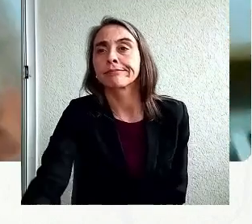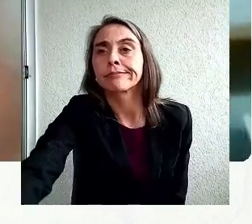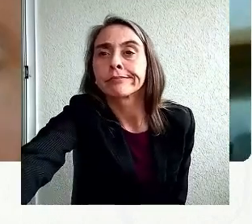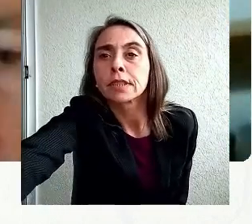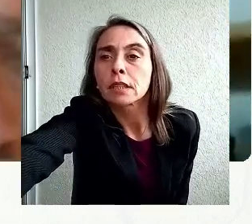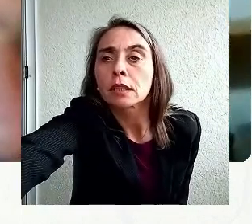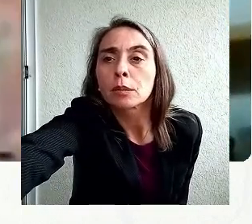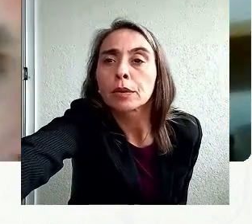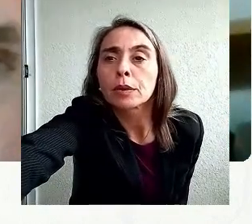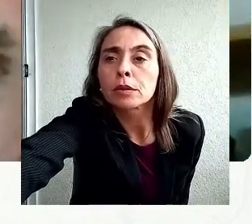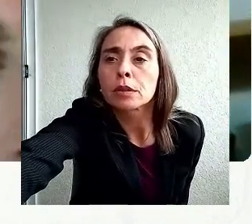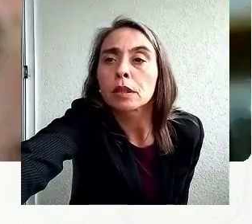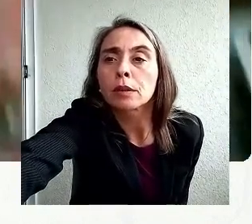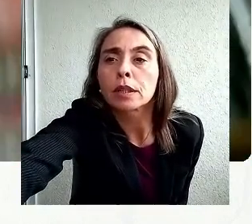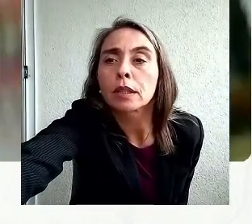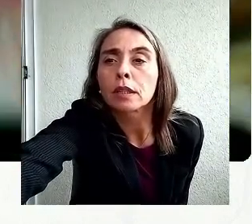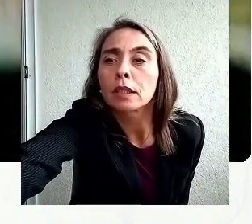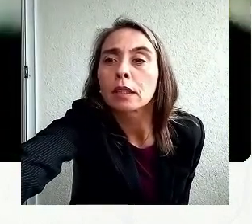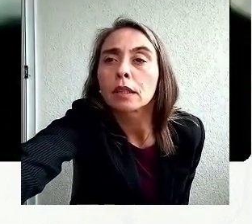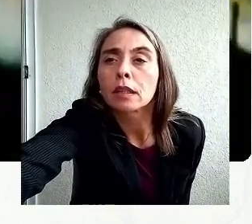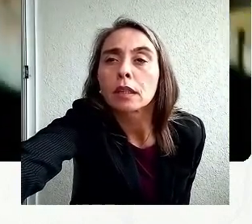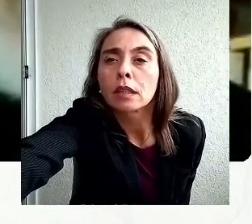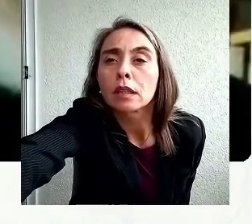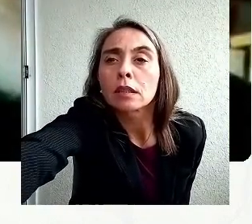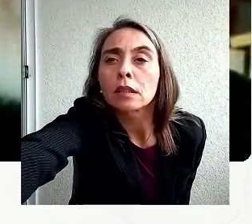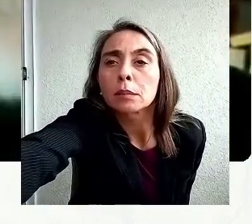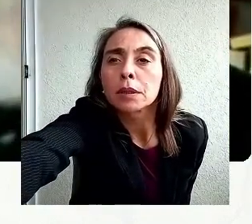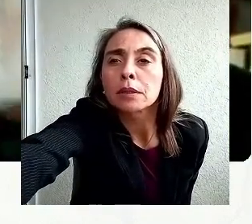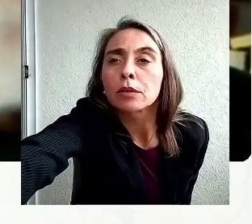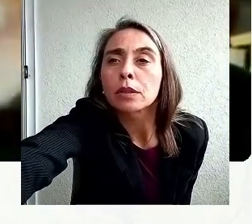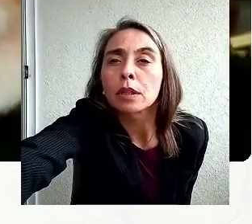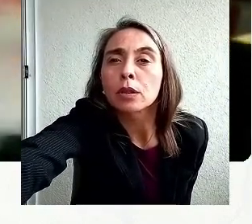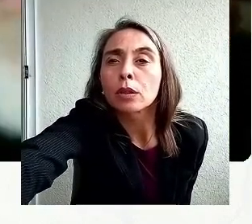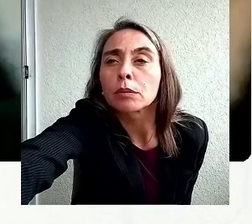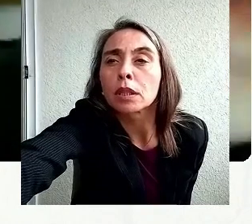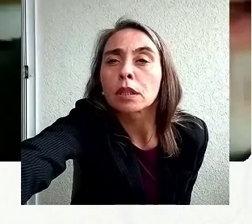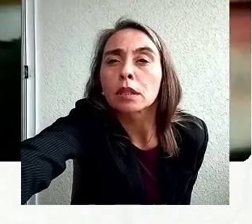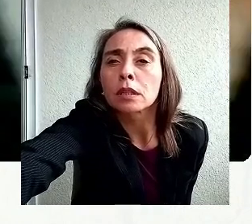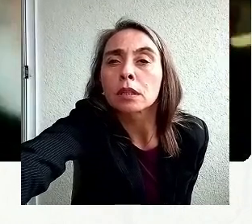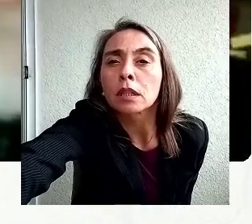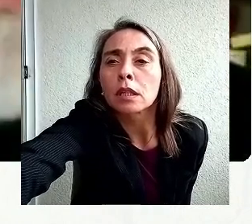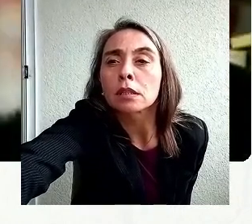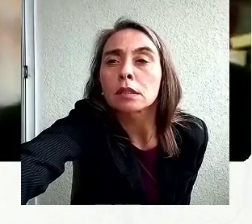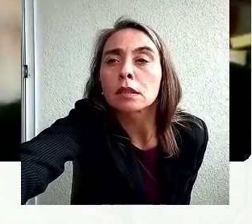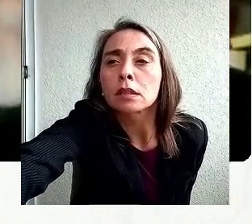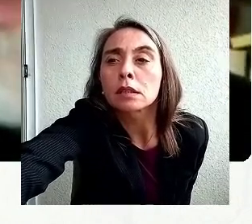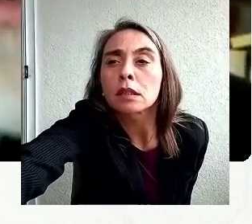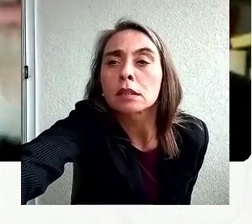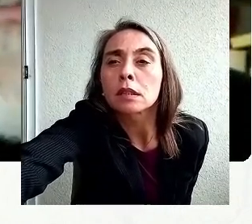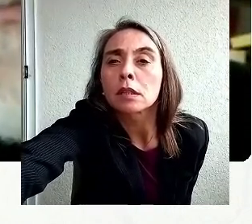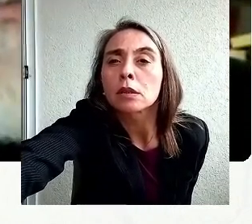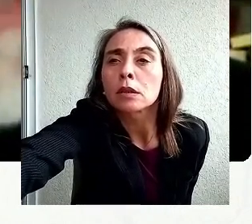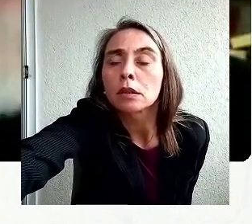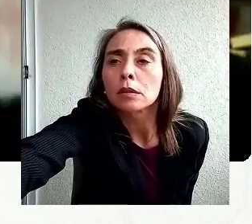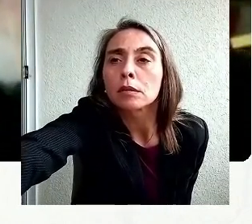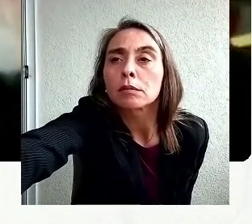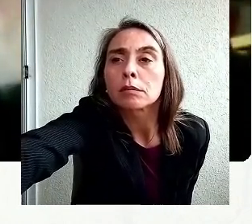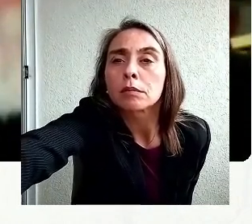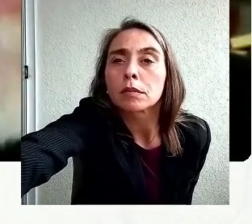que es un poco inevitable que el cambio climático ocurrirá y tenemos que vivir con aquello. Entonces hay